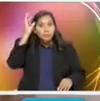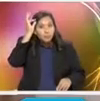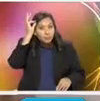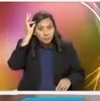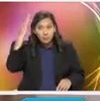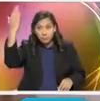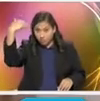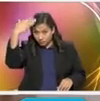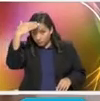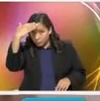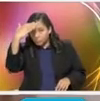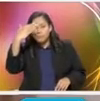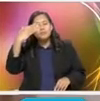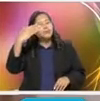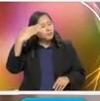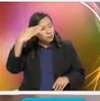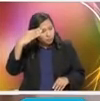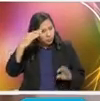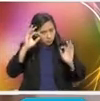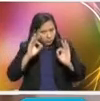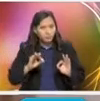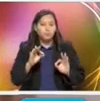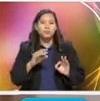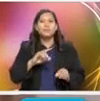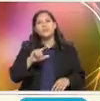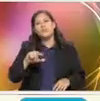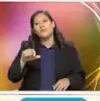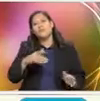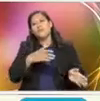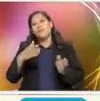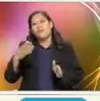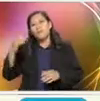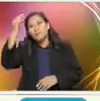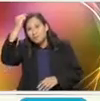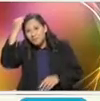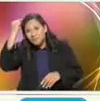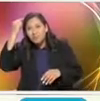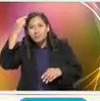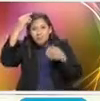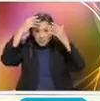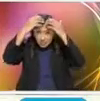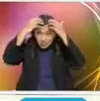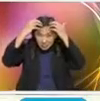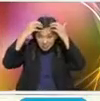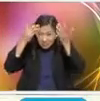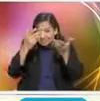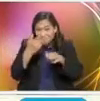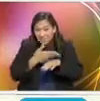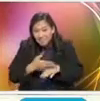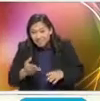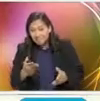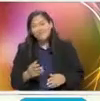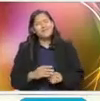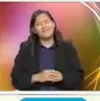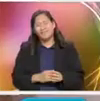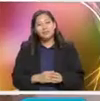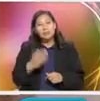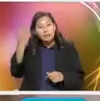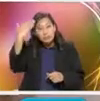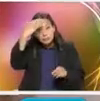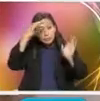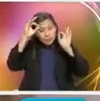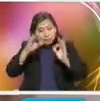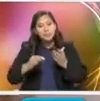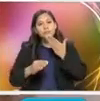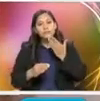no lo pintamos, no lo pintemos realmente, no dejemos de que de repente se vea por ahí la raíz o una que otra canita, no, que esté perfectamente